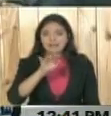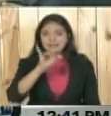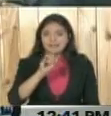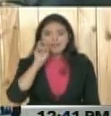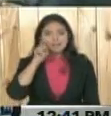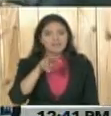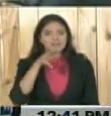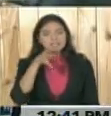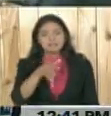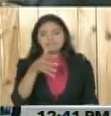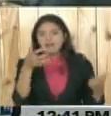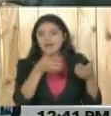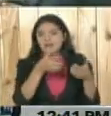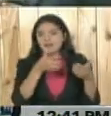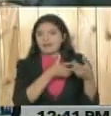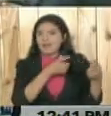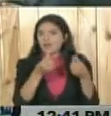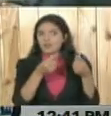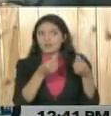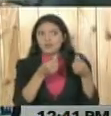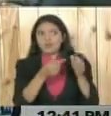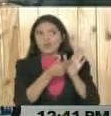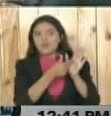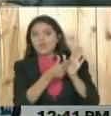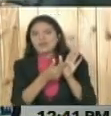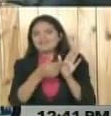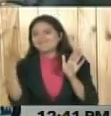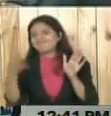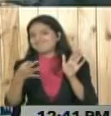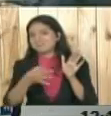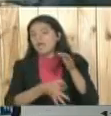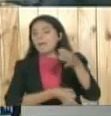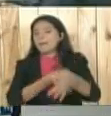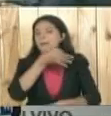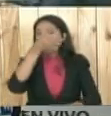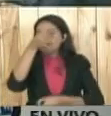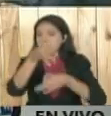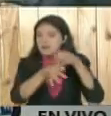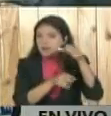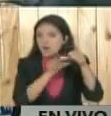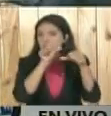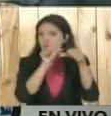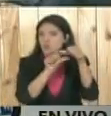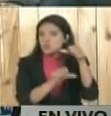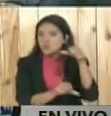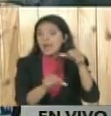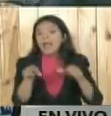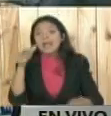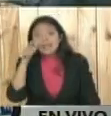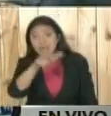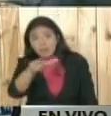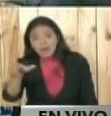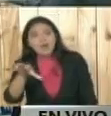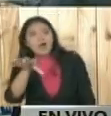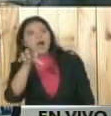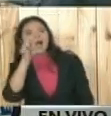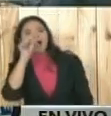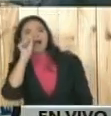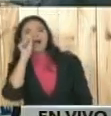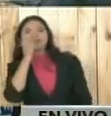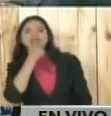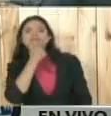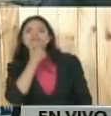lo que es la guerra económica. Se desnuda ampliamente y explicado. Y le llega al pueblo en una explicación